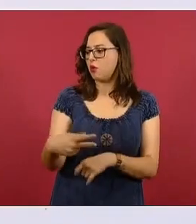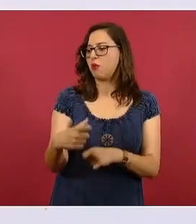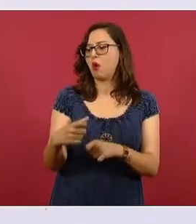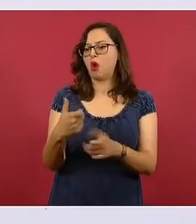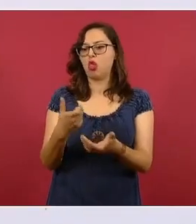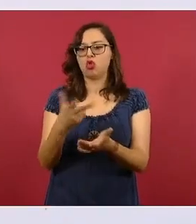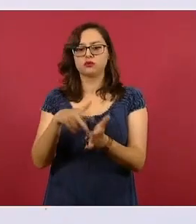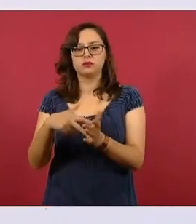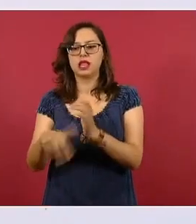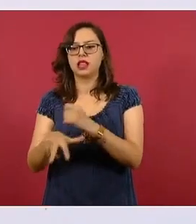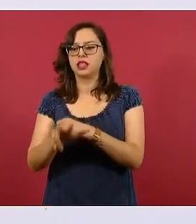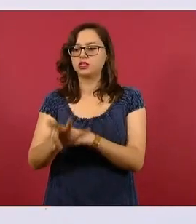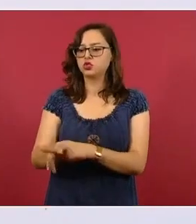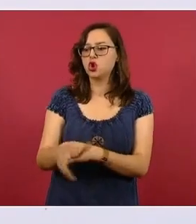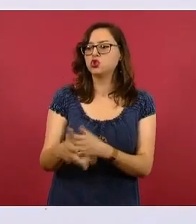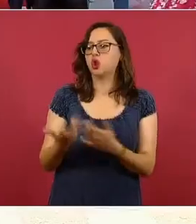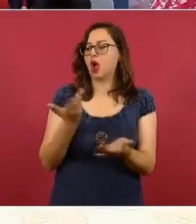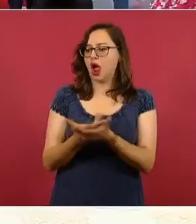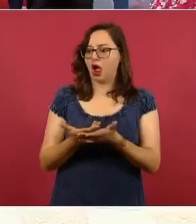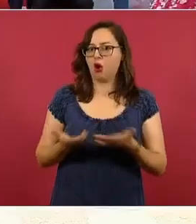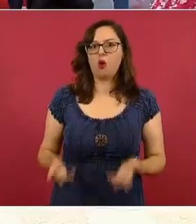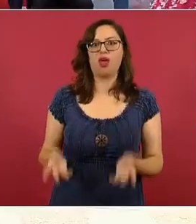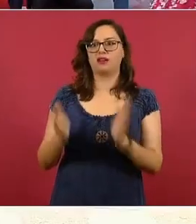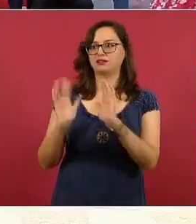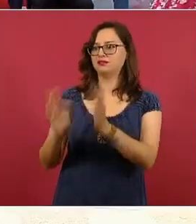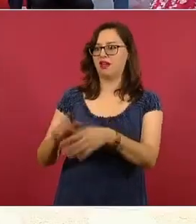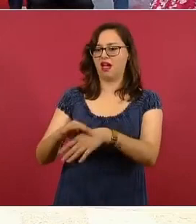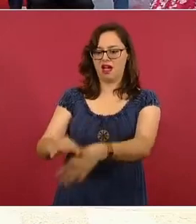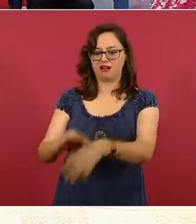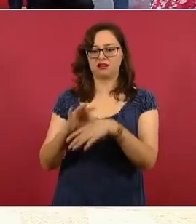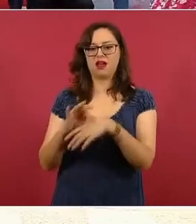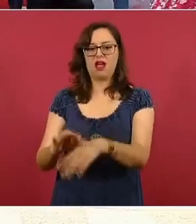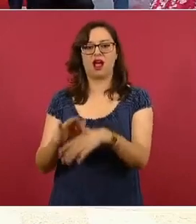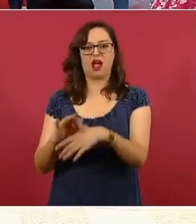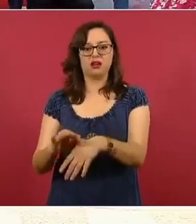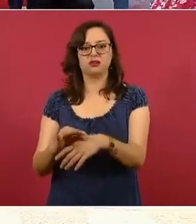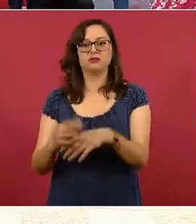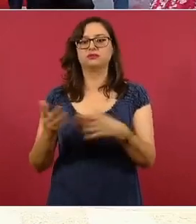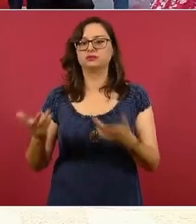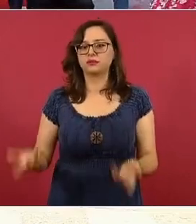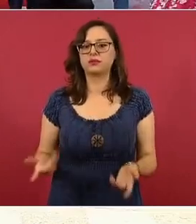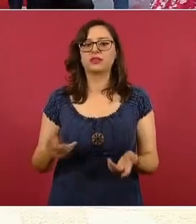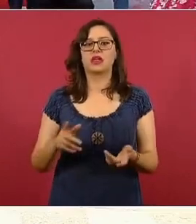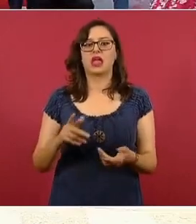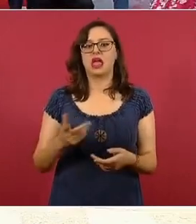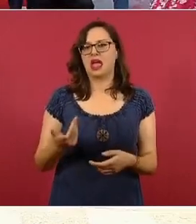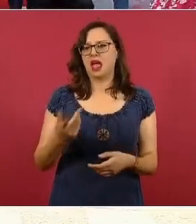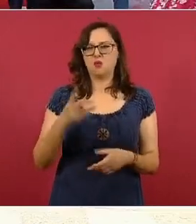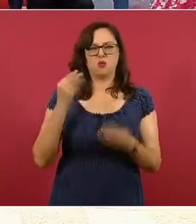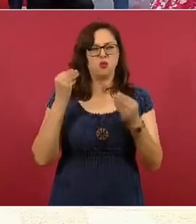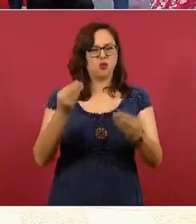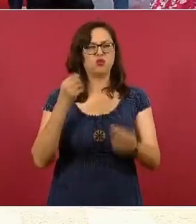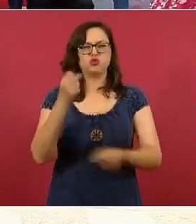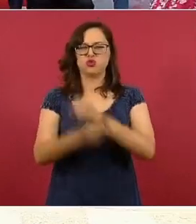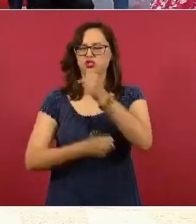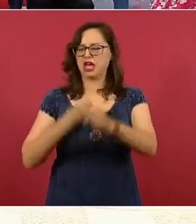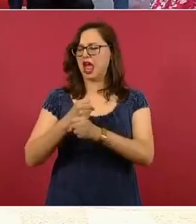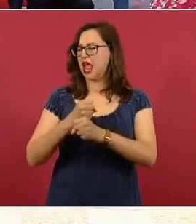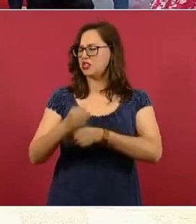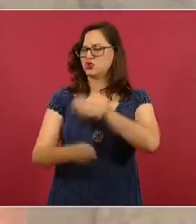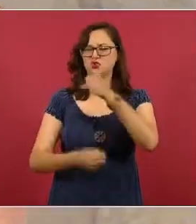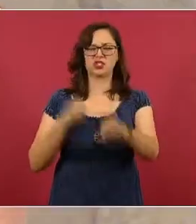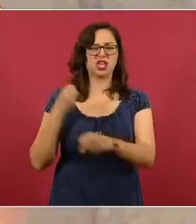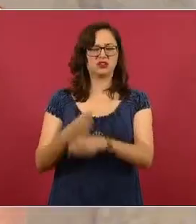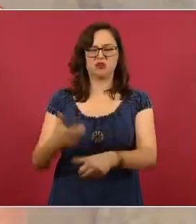realidad y se fortalece. Durante años trató de incorporarse al campo mexicano el maíz transgénico con la idea de